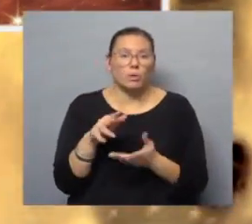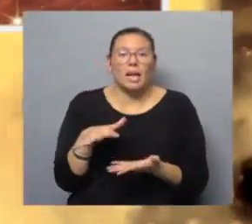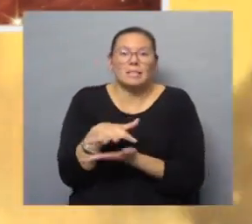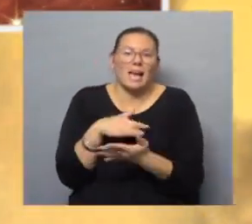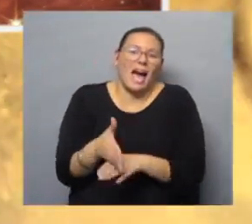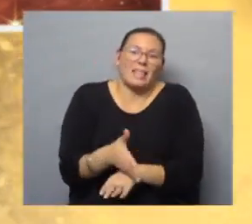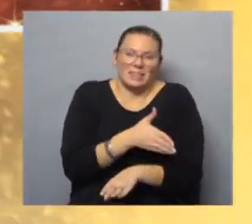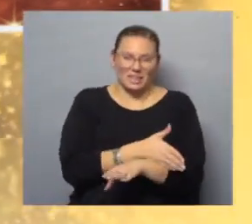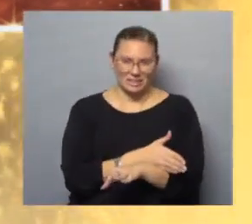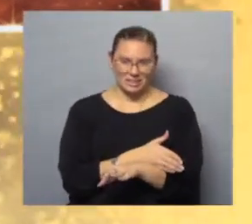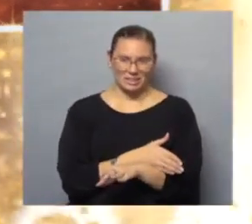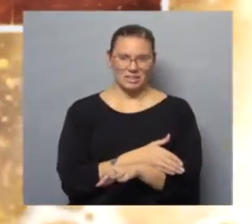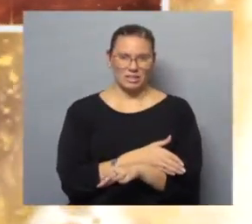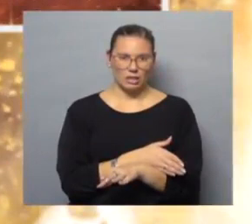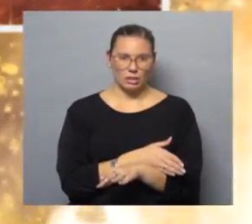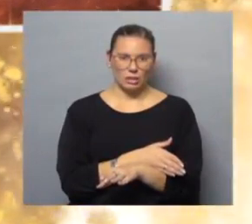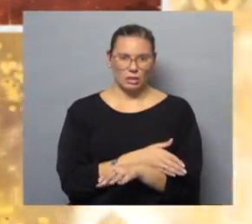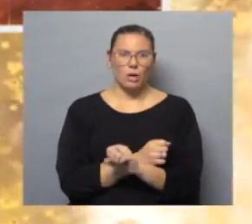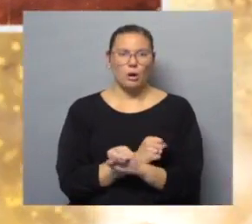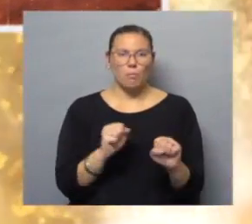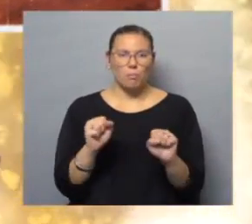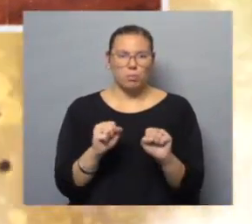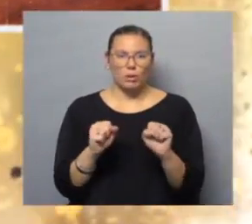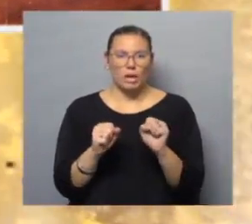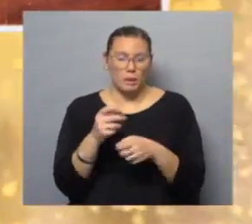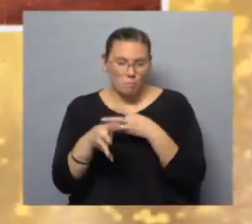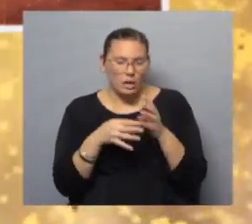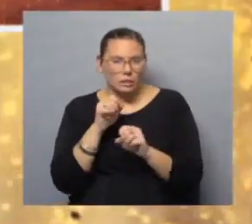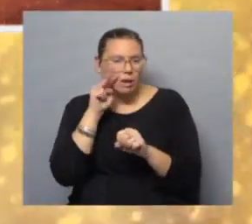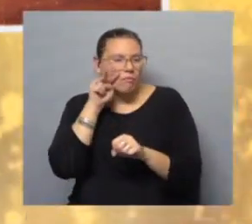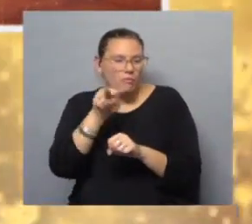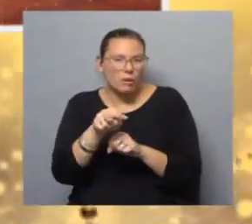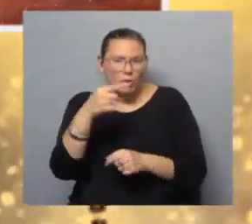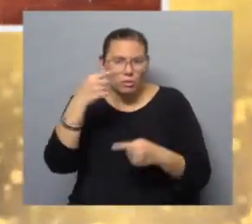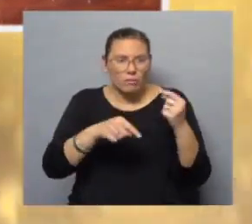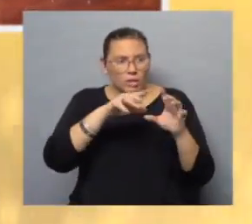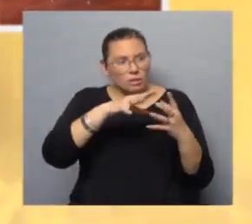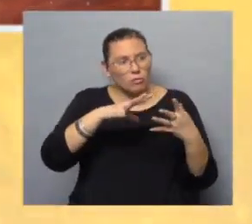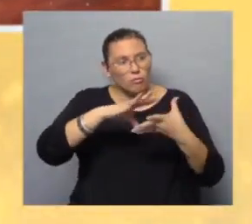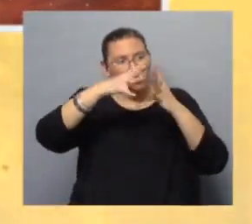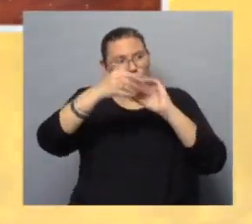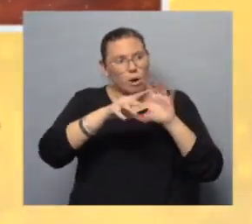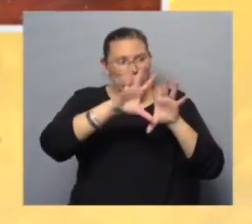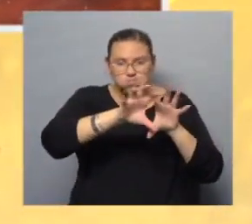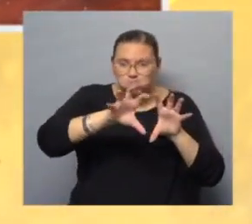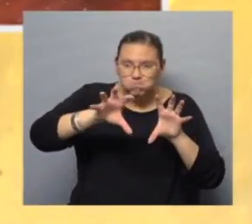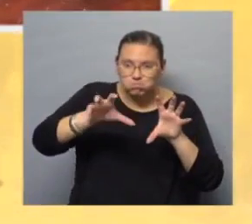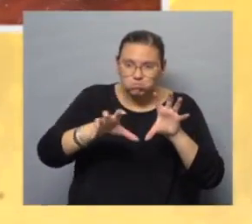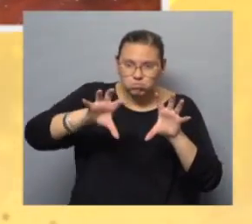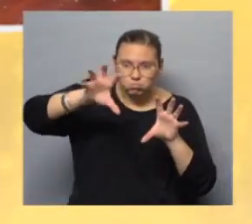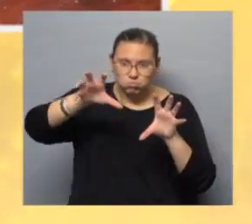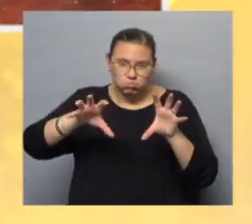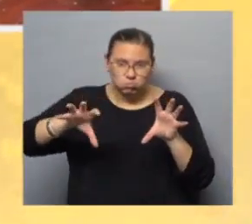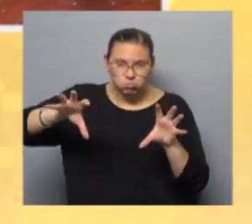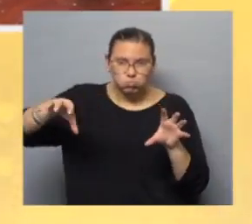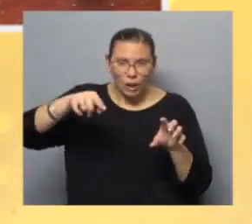digamos, de lo que es el poder de resolución del instrumento, y lo que vemos son diferentes estructuras que evidencian el lugar